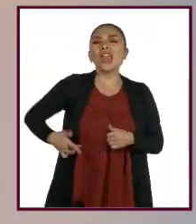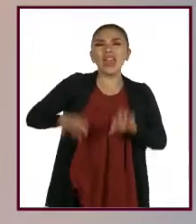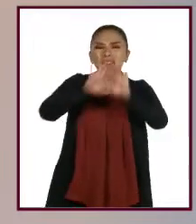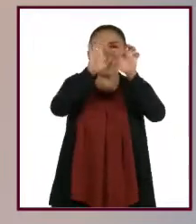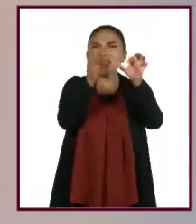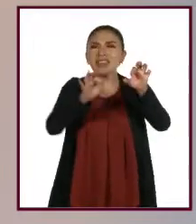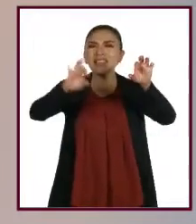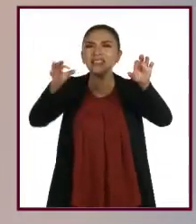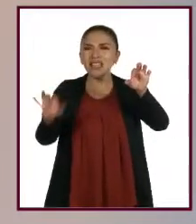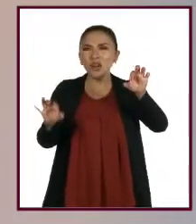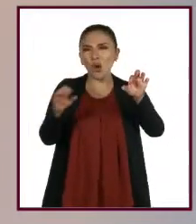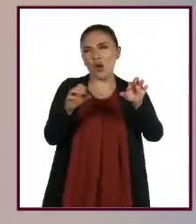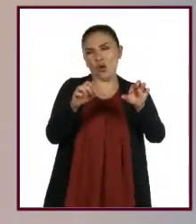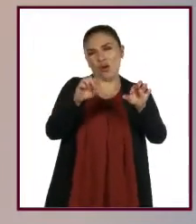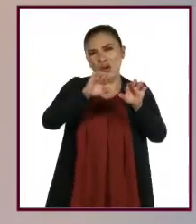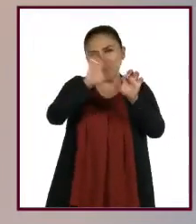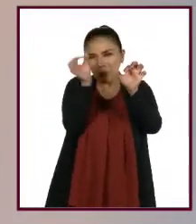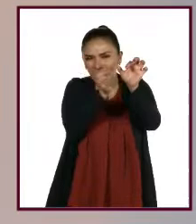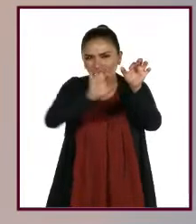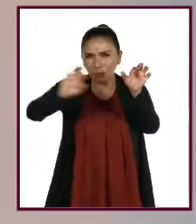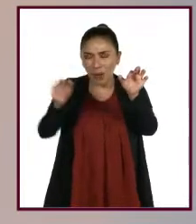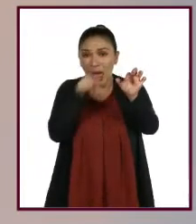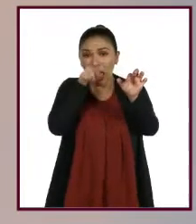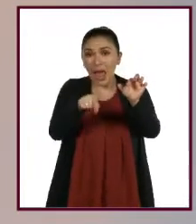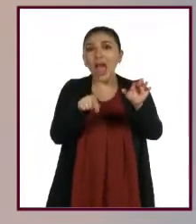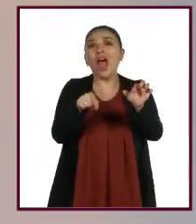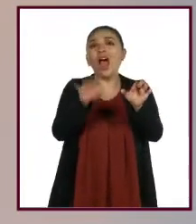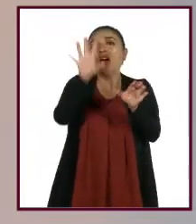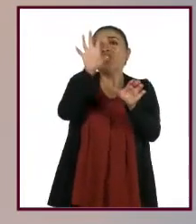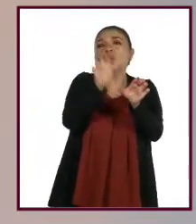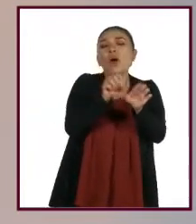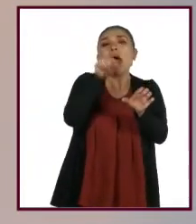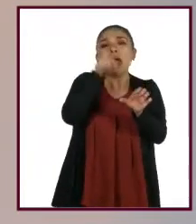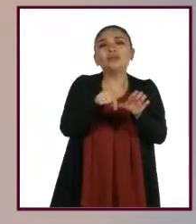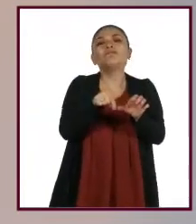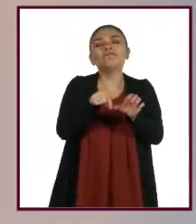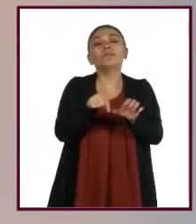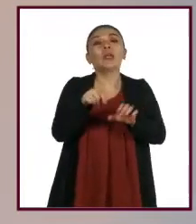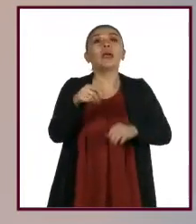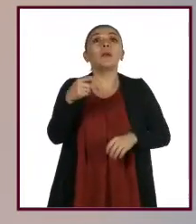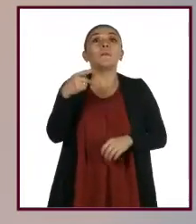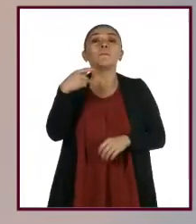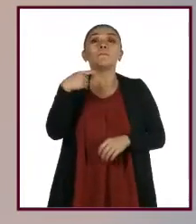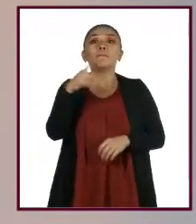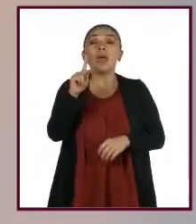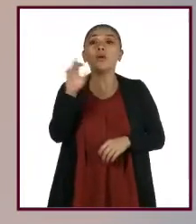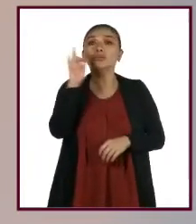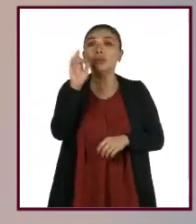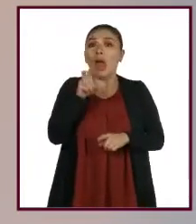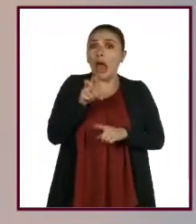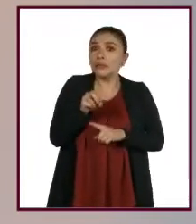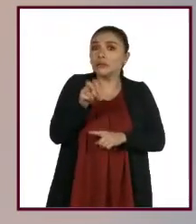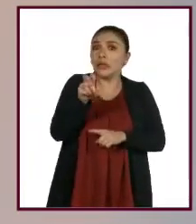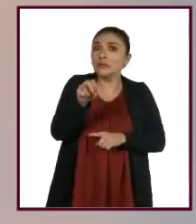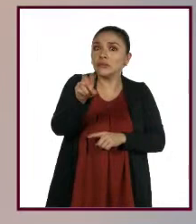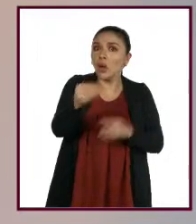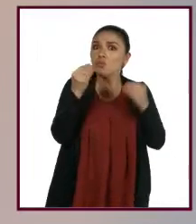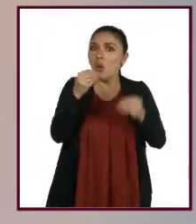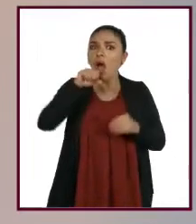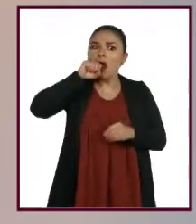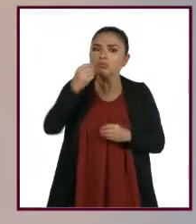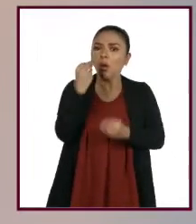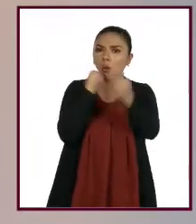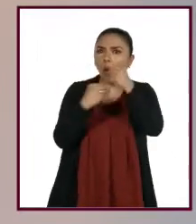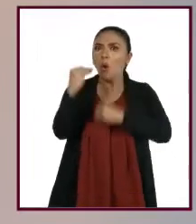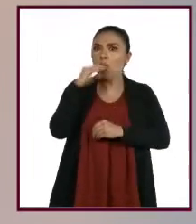intestino delgado, intestino grueso. Sin embargo, si se usan de manera crónica o las cantidades